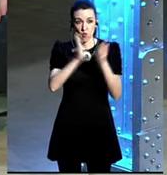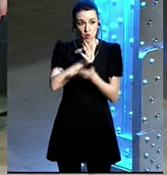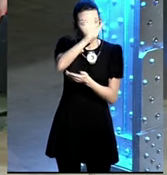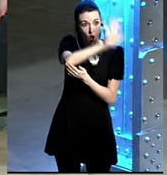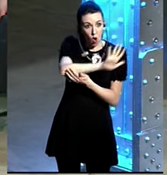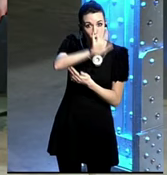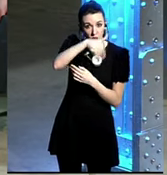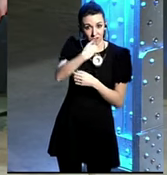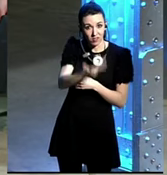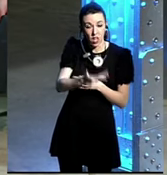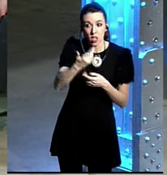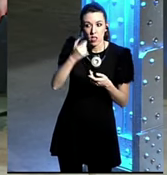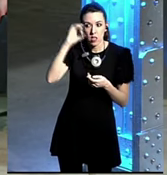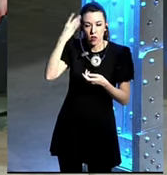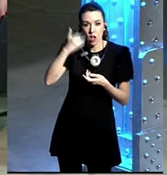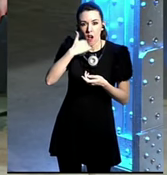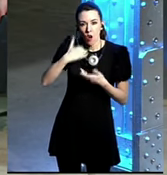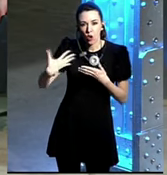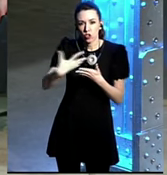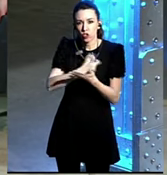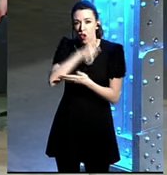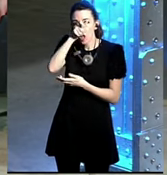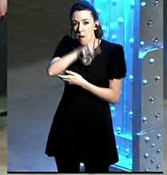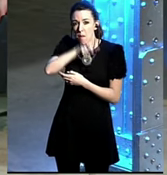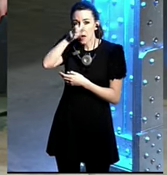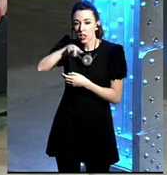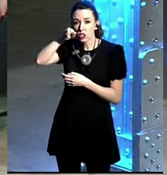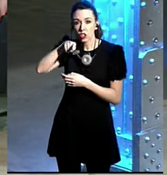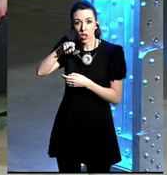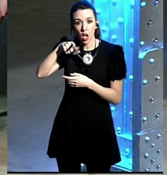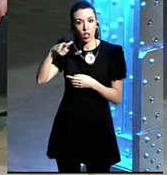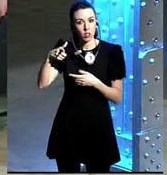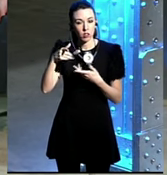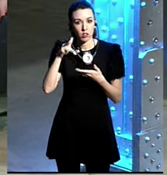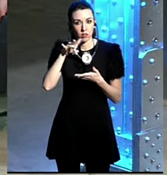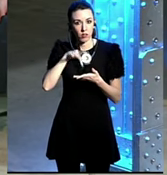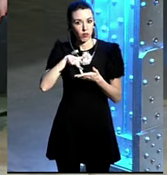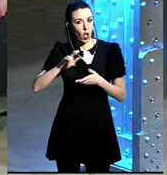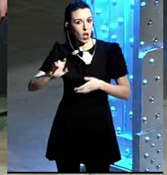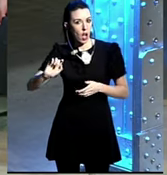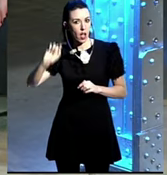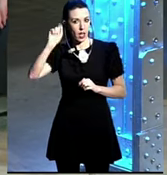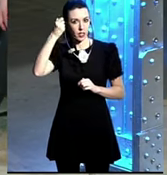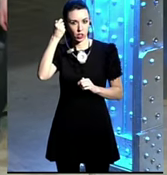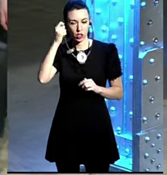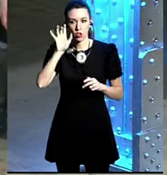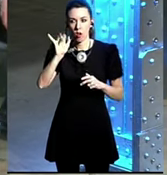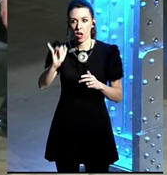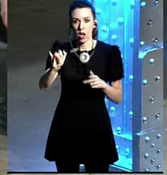de esta idea de que de alguna manera todas estas personas que están teniendo éxito, que